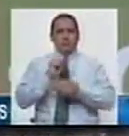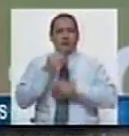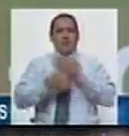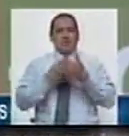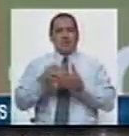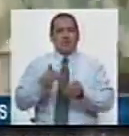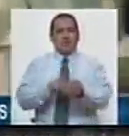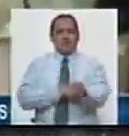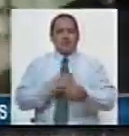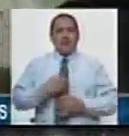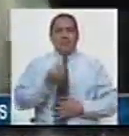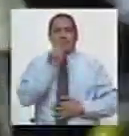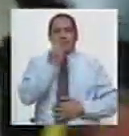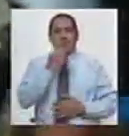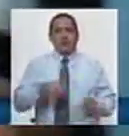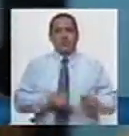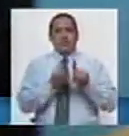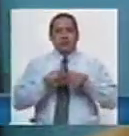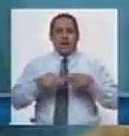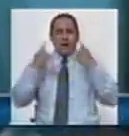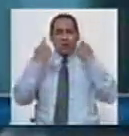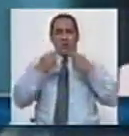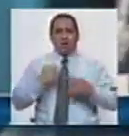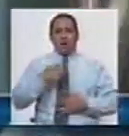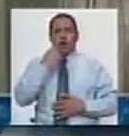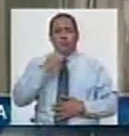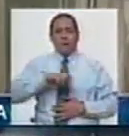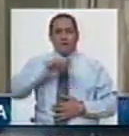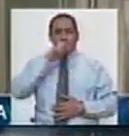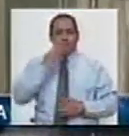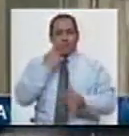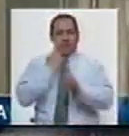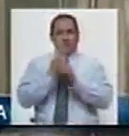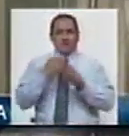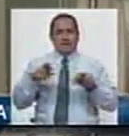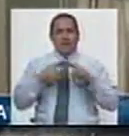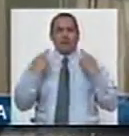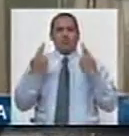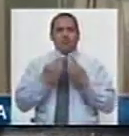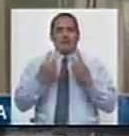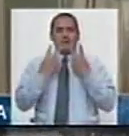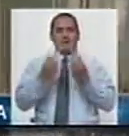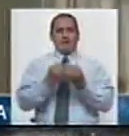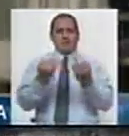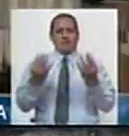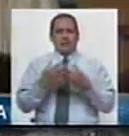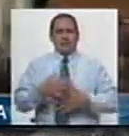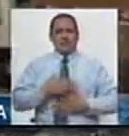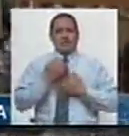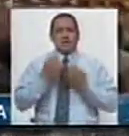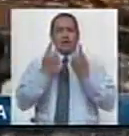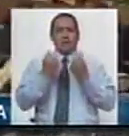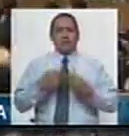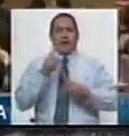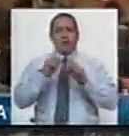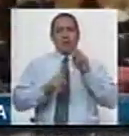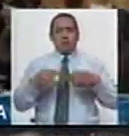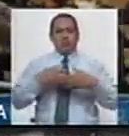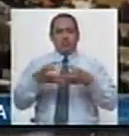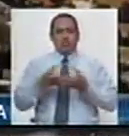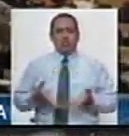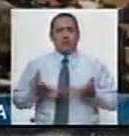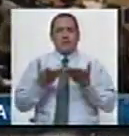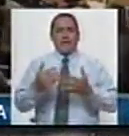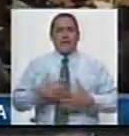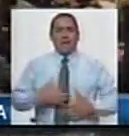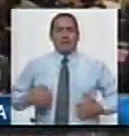hábitos saludables de alimentación y que coincide con el Papa Francisco, presente también en este evento, en que los intereses económicos de algunos grupos están generando hambre